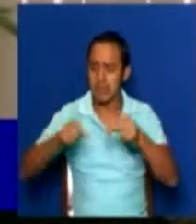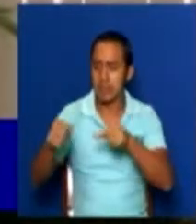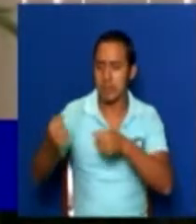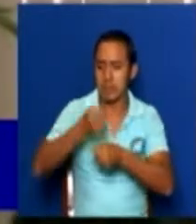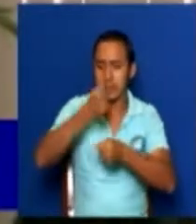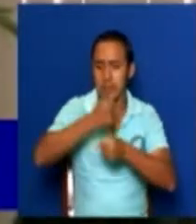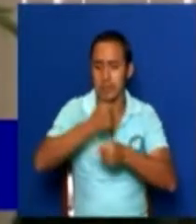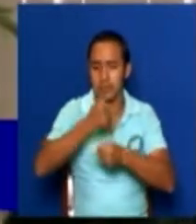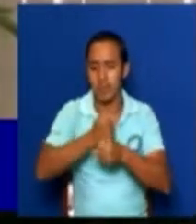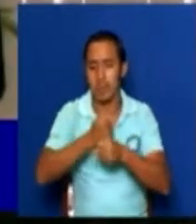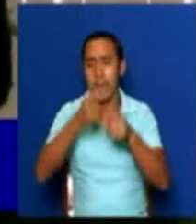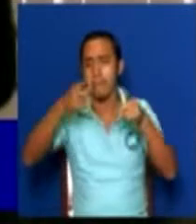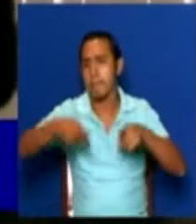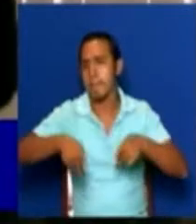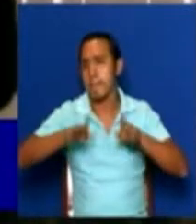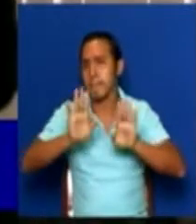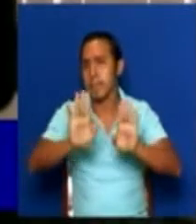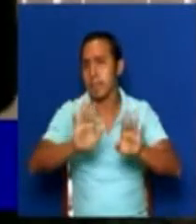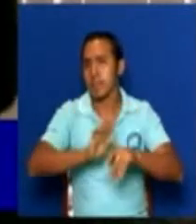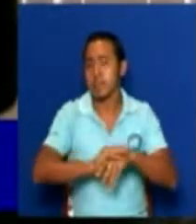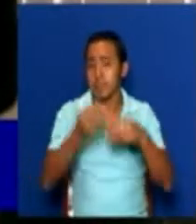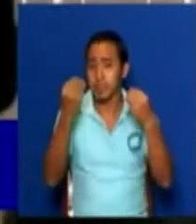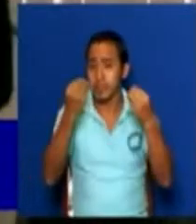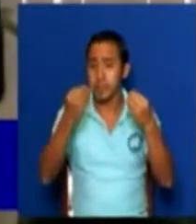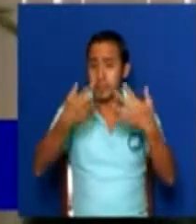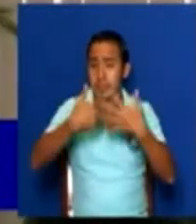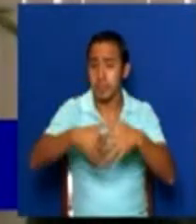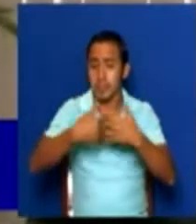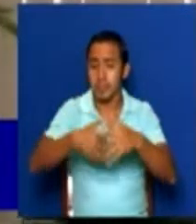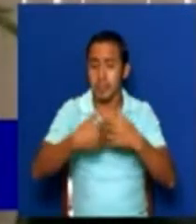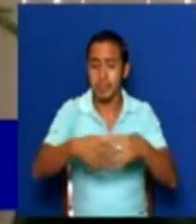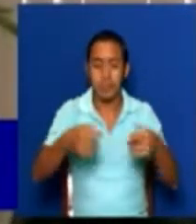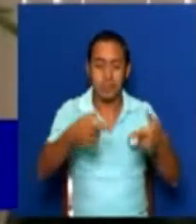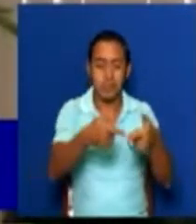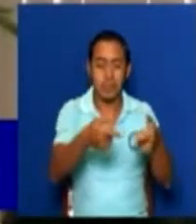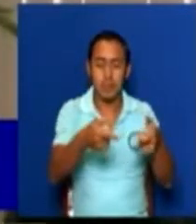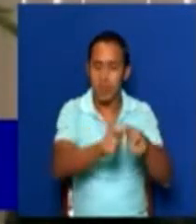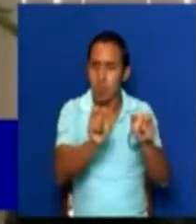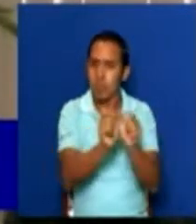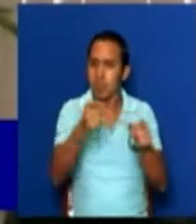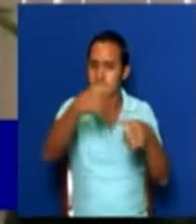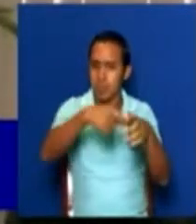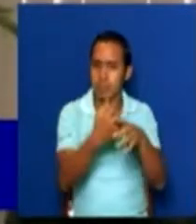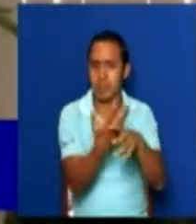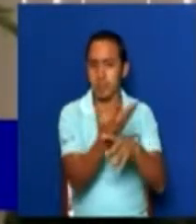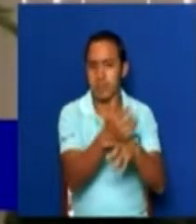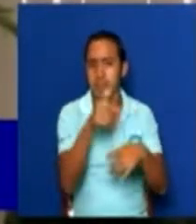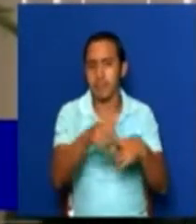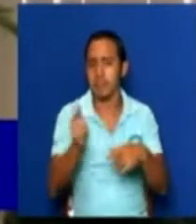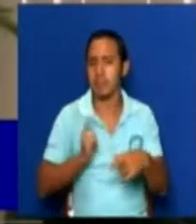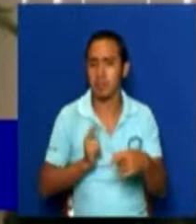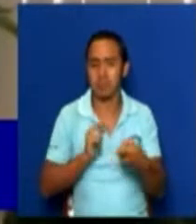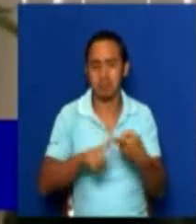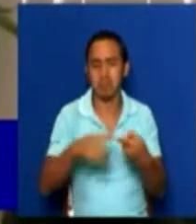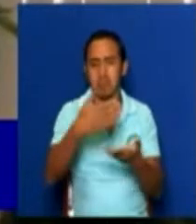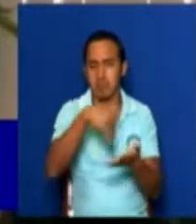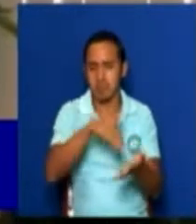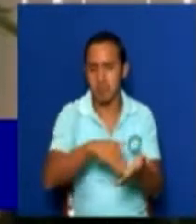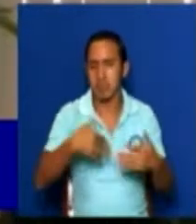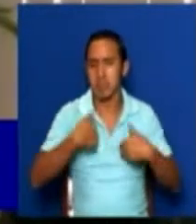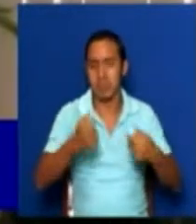laboral y personal. En muchas empresas del sector agropecuario existen centros de salud,